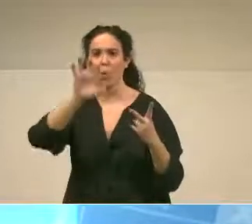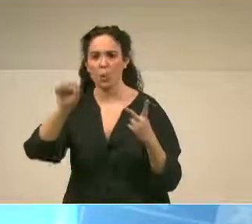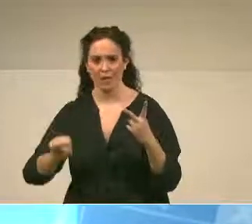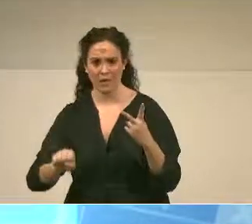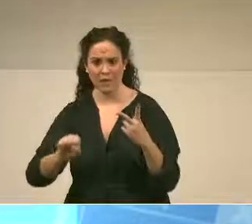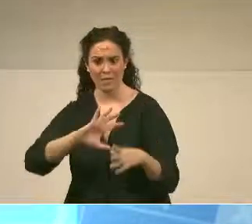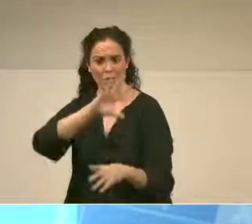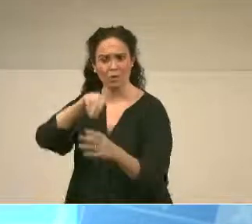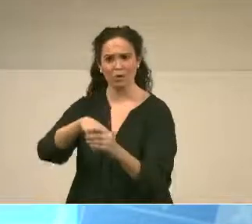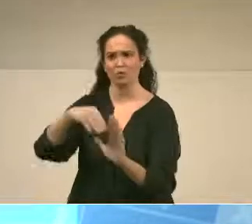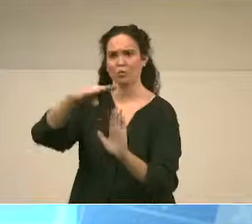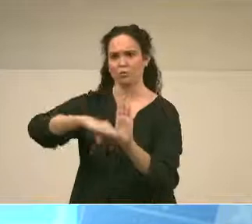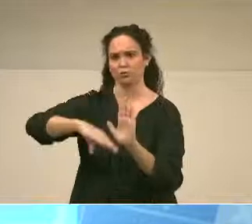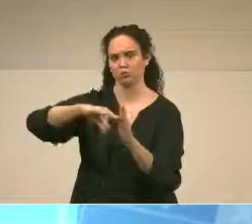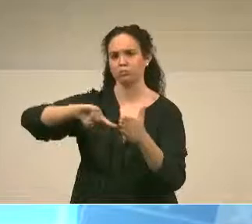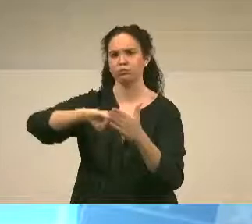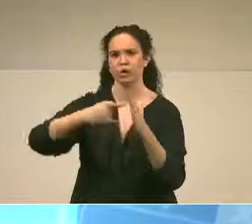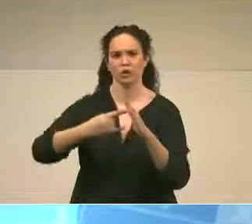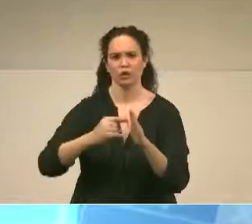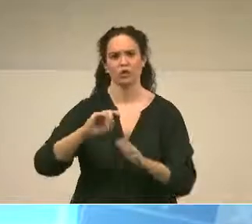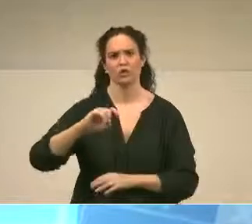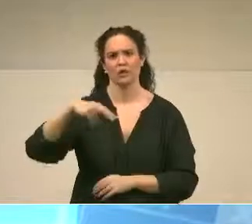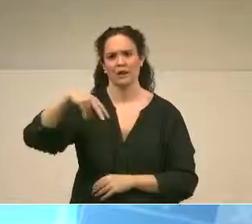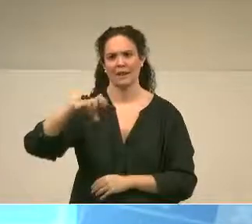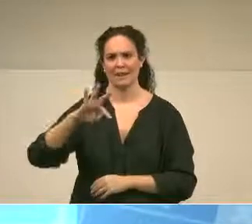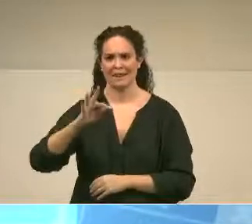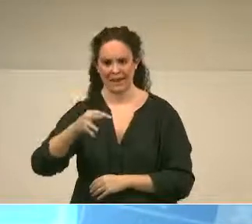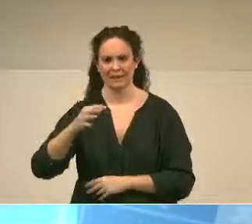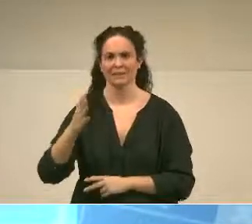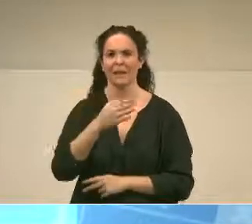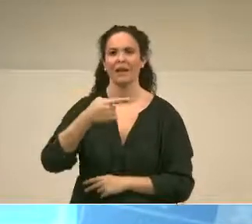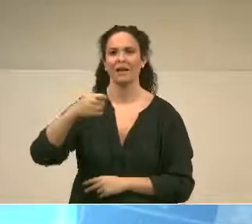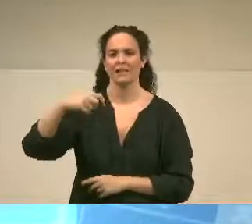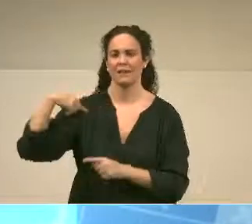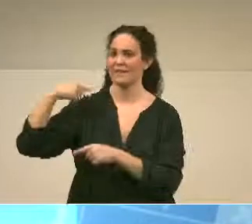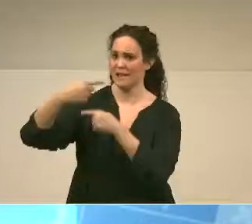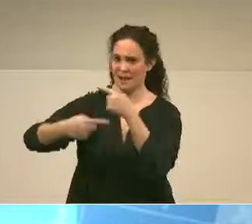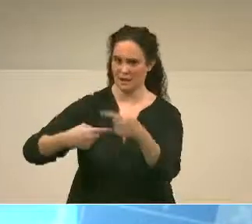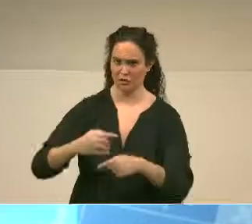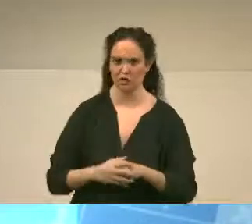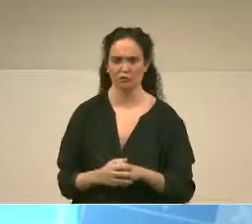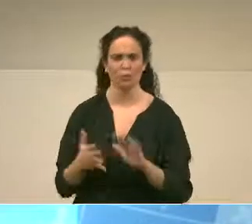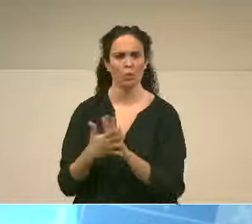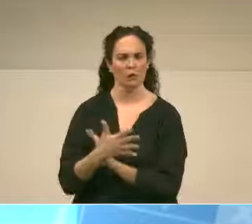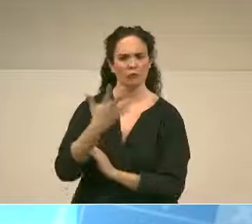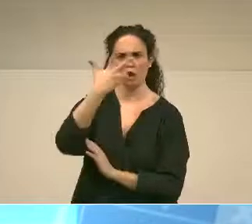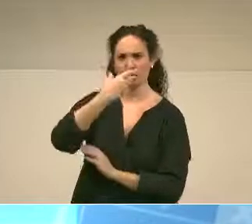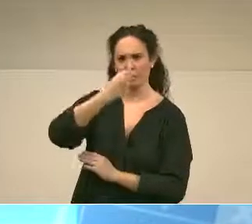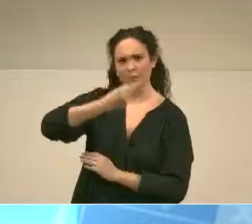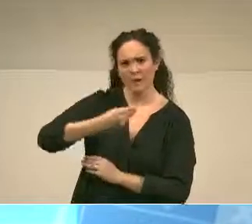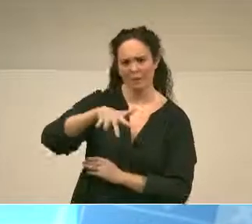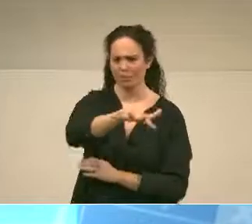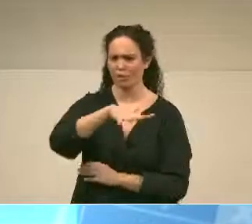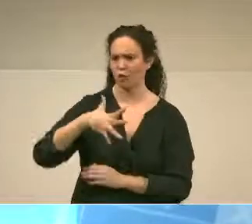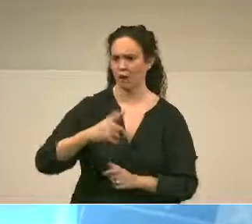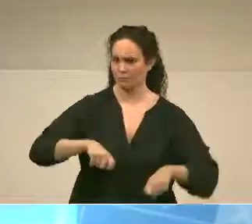Generation. Articulamos la actuación alrededor de 3 ejes, que son la mejora del conocimiento del patrimonio natural,